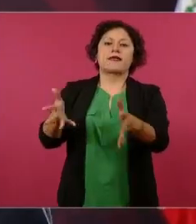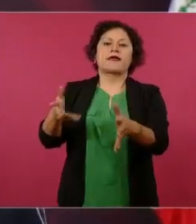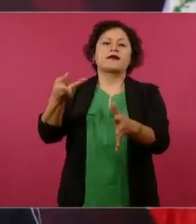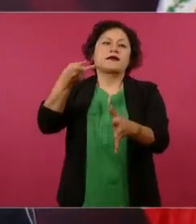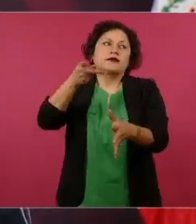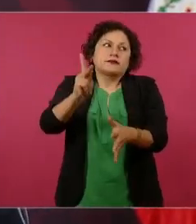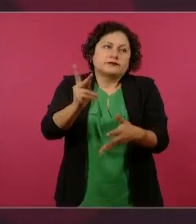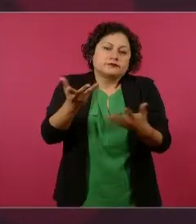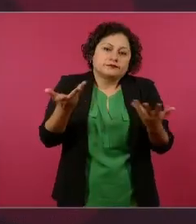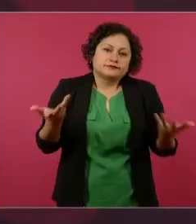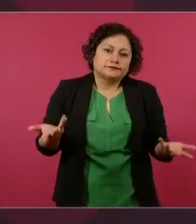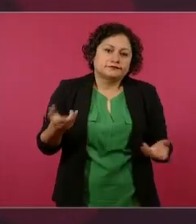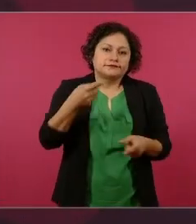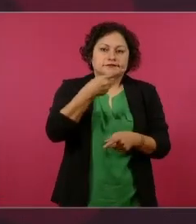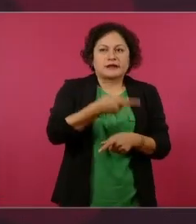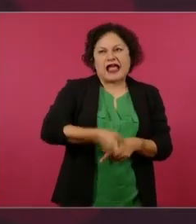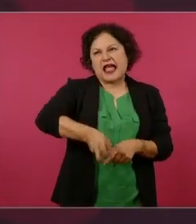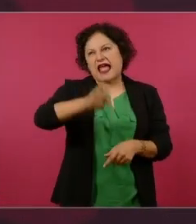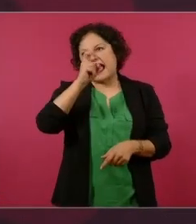pues